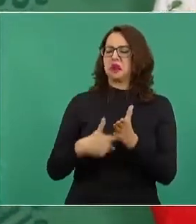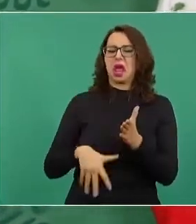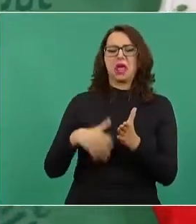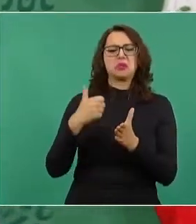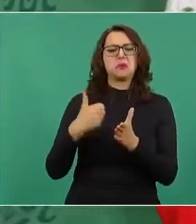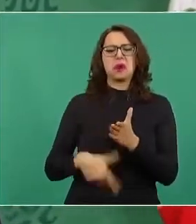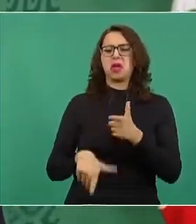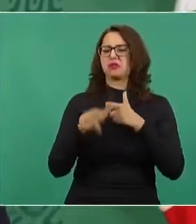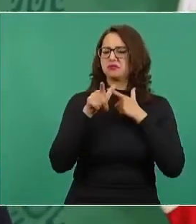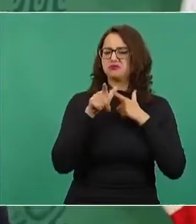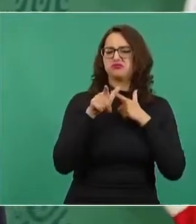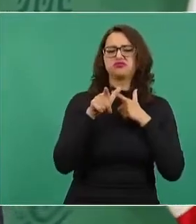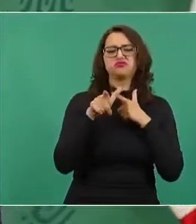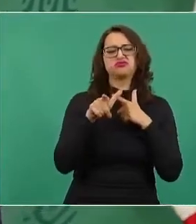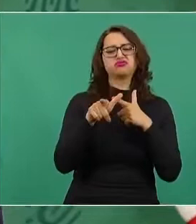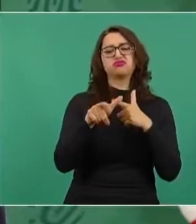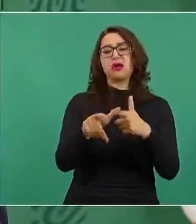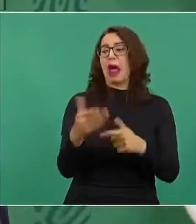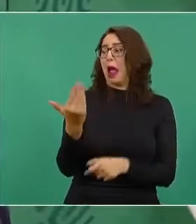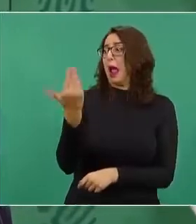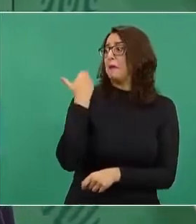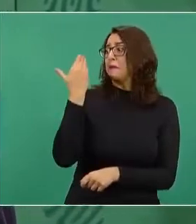Unidos. Pues se equivocaron.